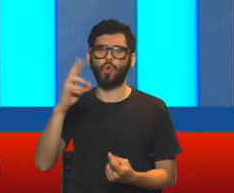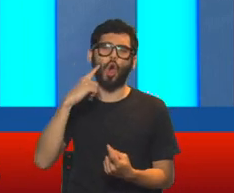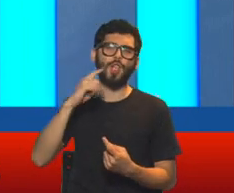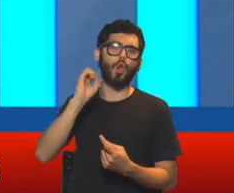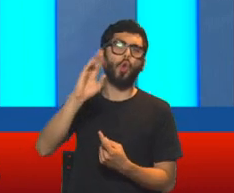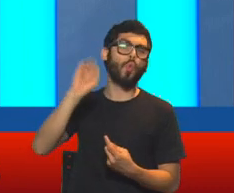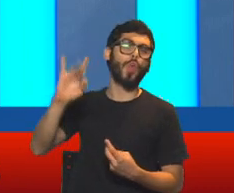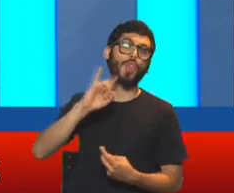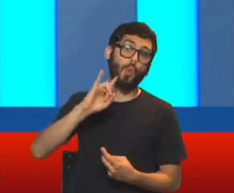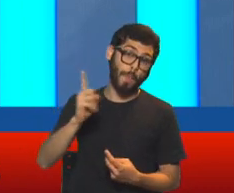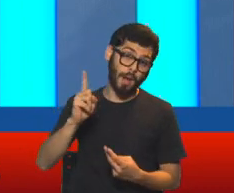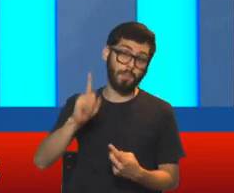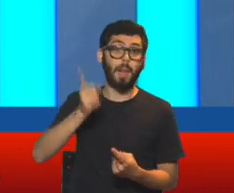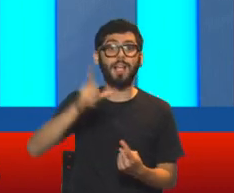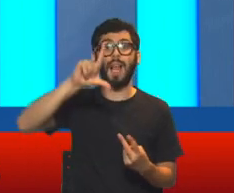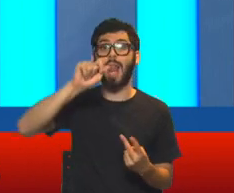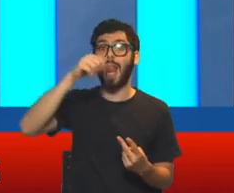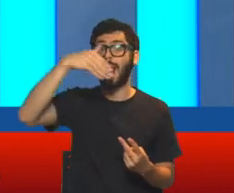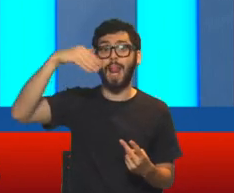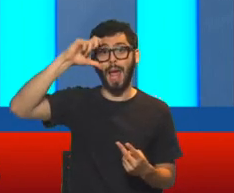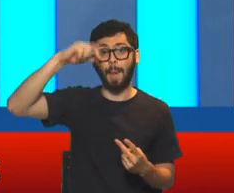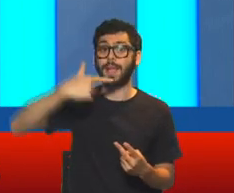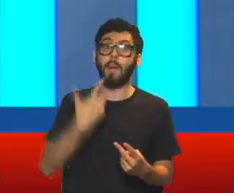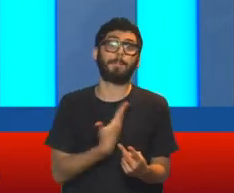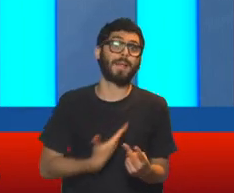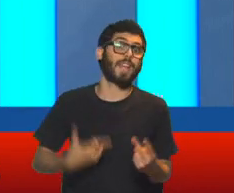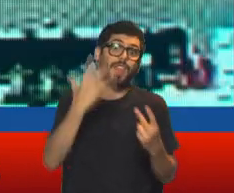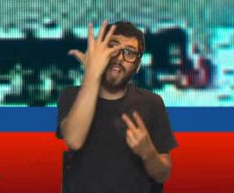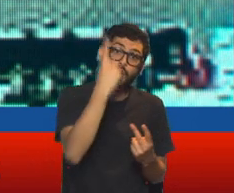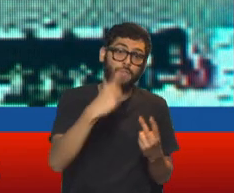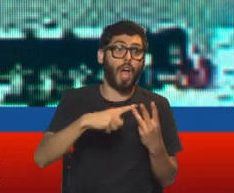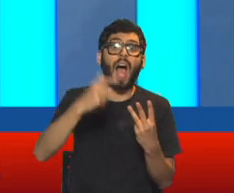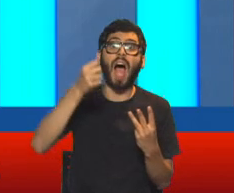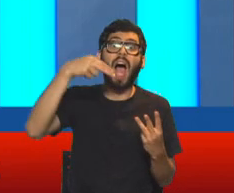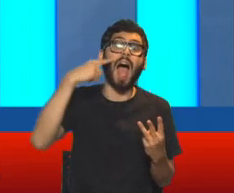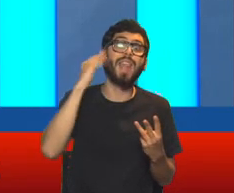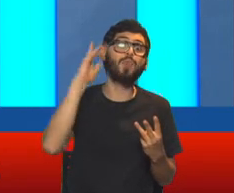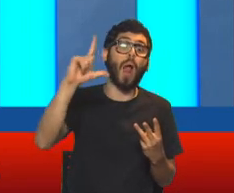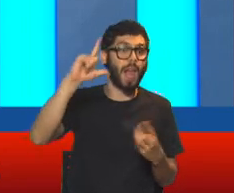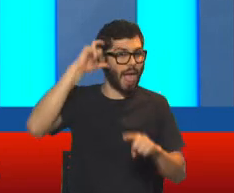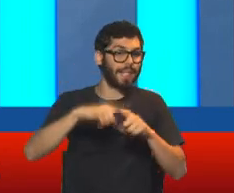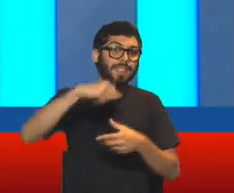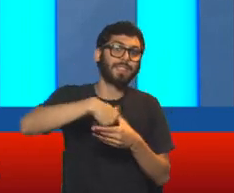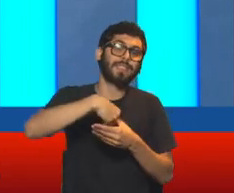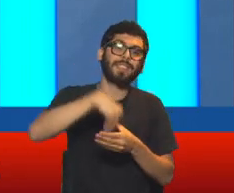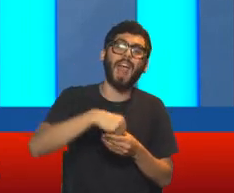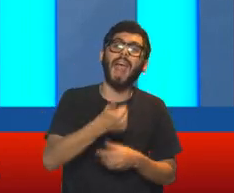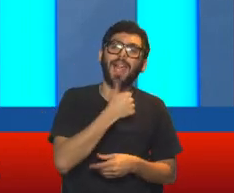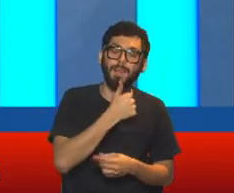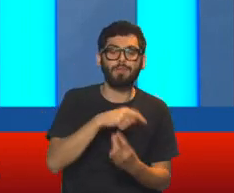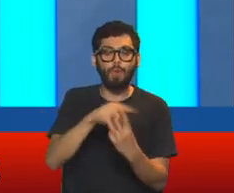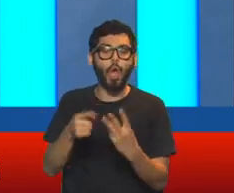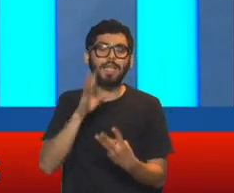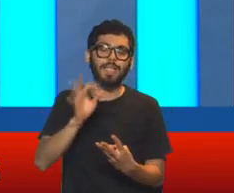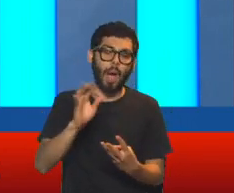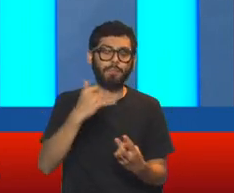Tucumán, y hablemos de Lamens, que fue presidente de San Lorenzo, y Aníbal, que estuvo en Quilmes. Claro. Digo, yo creo que ellos saben dónde